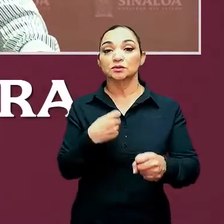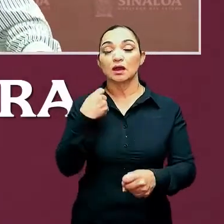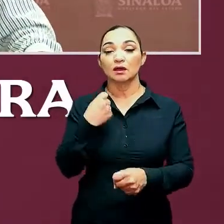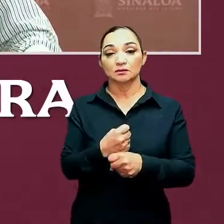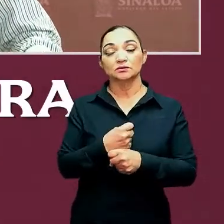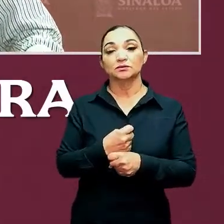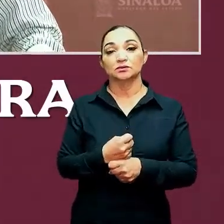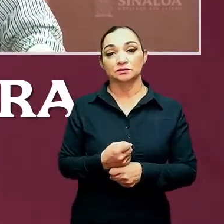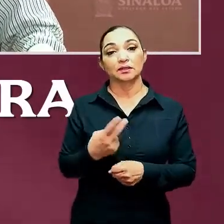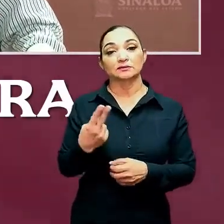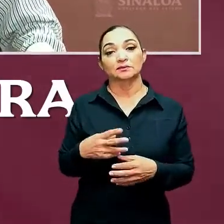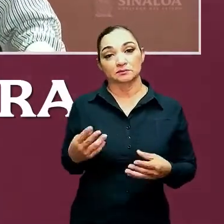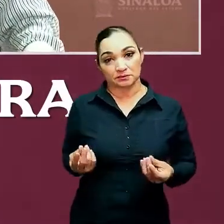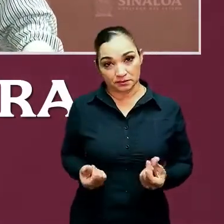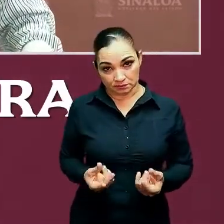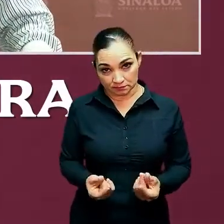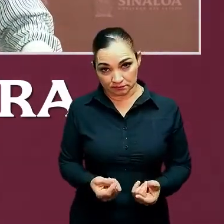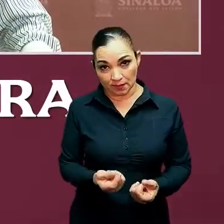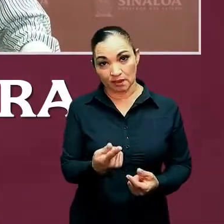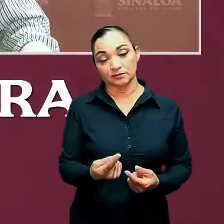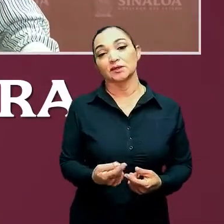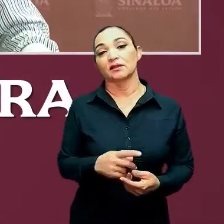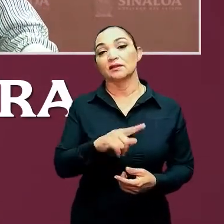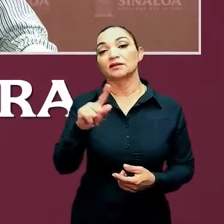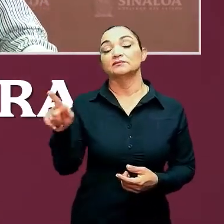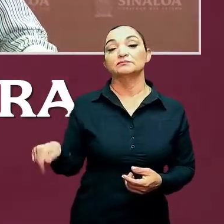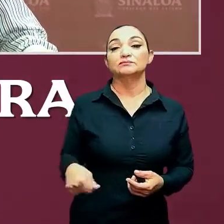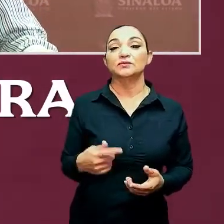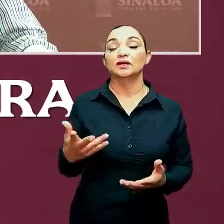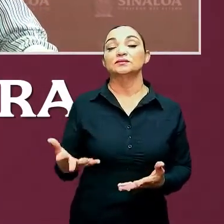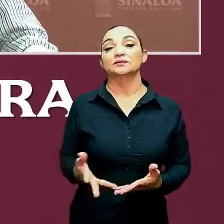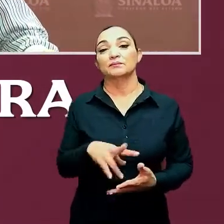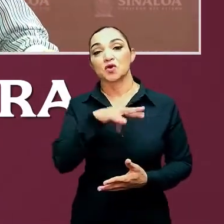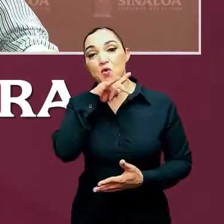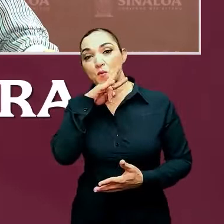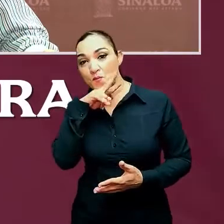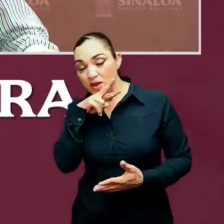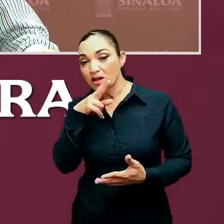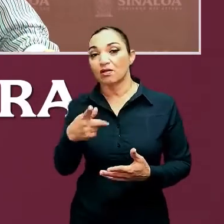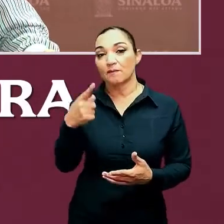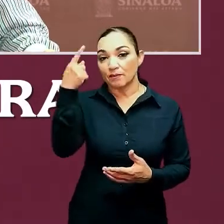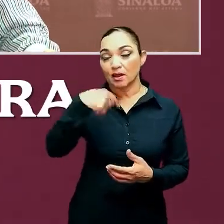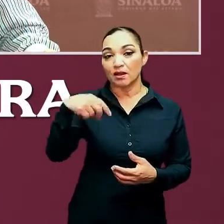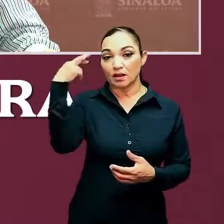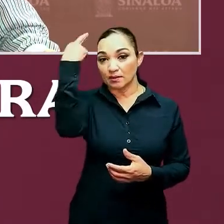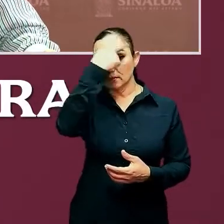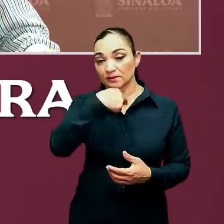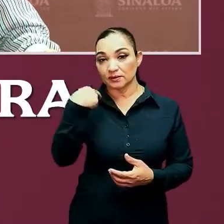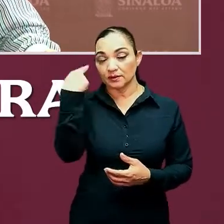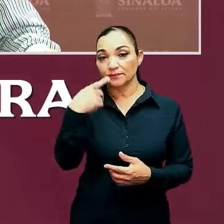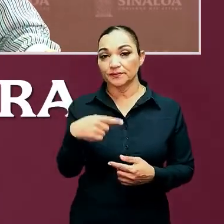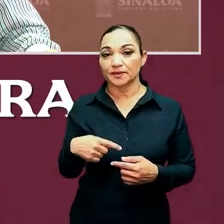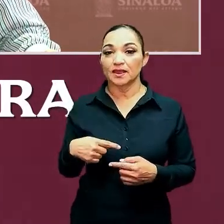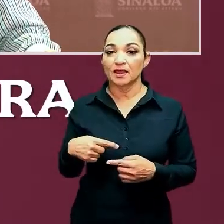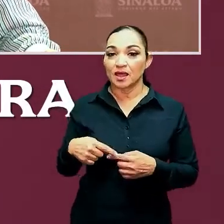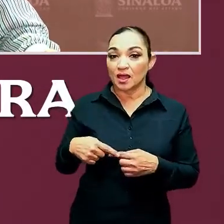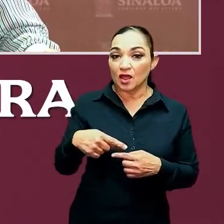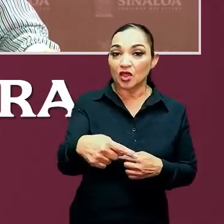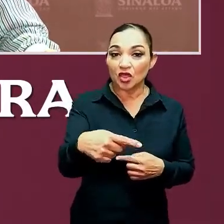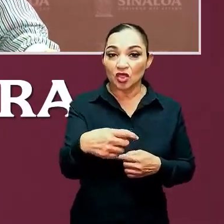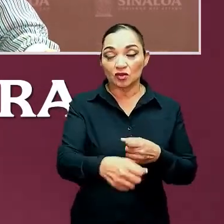agilizar eso, porque ya que termina uno no hay que estar con el Jesús en la boca a ver qué va a pasar cuando lo están revisando. Pero de dos años, a ver los dos últimos